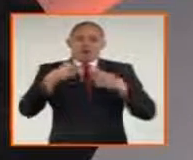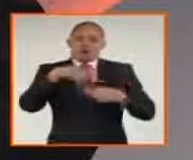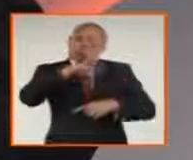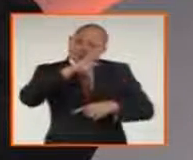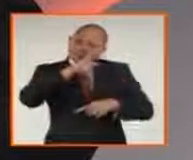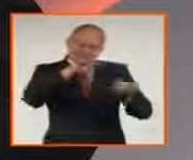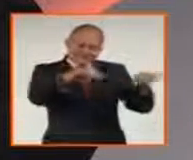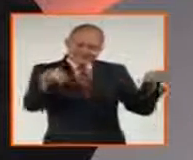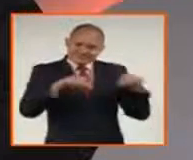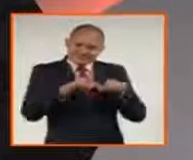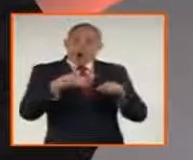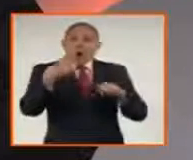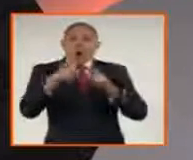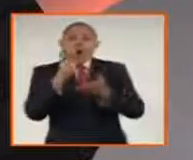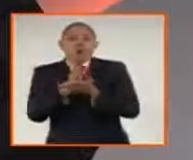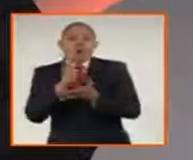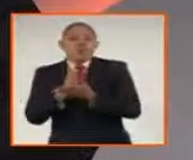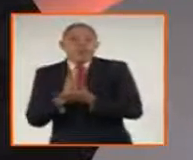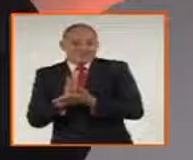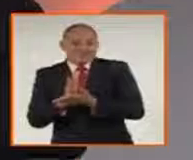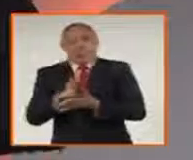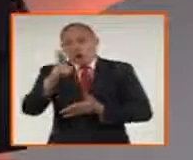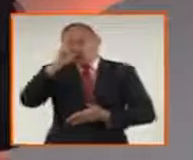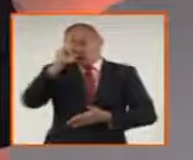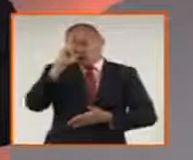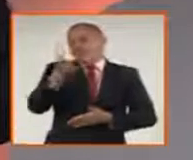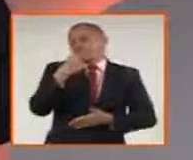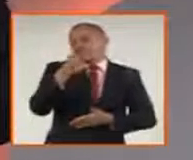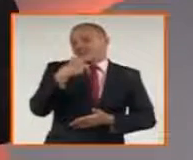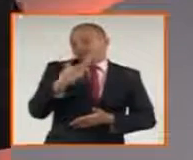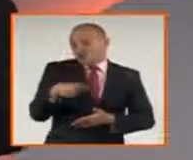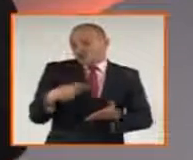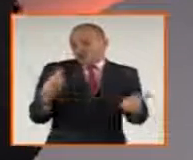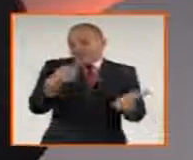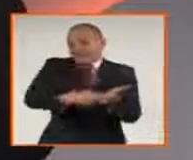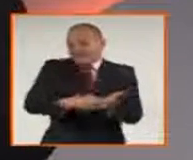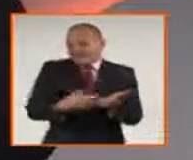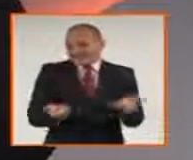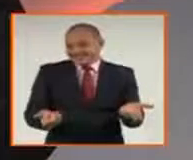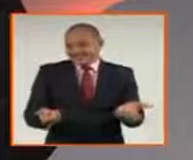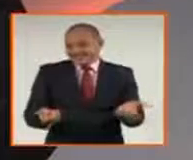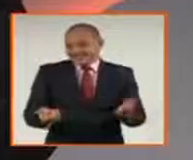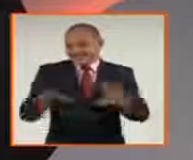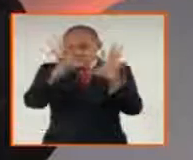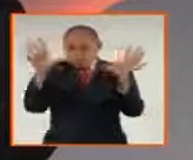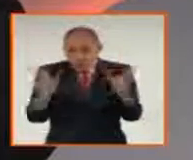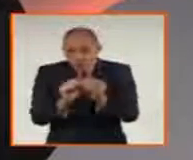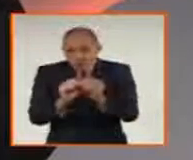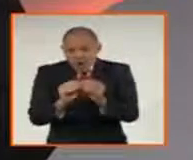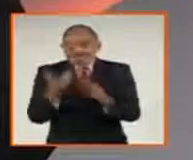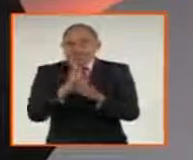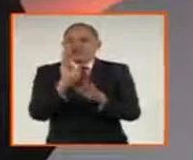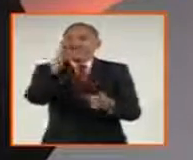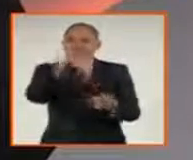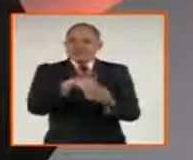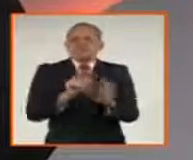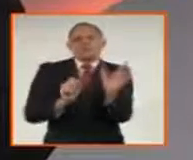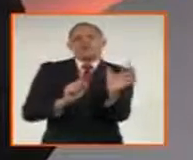gastos en educación, en salud. O sea, el mismo código, el proyecto, el artículo 25, el segundo